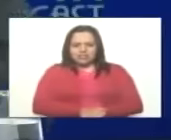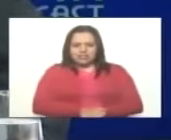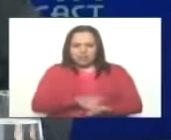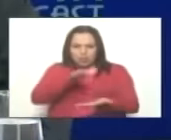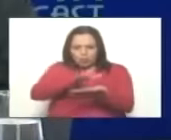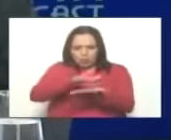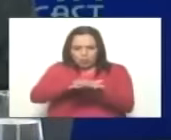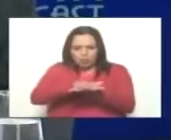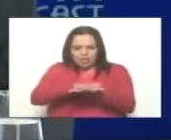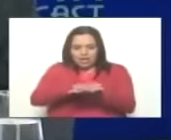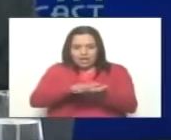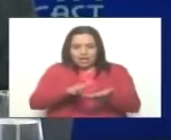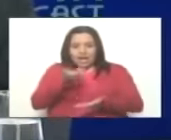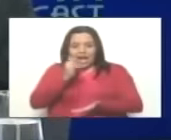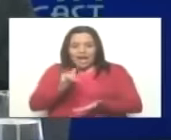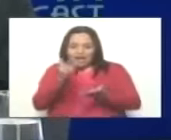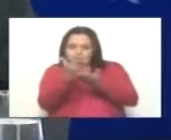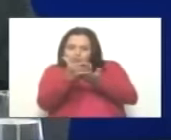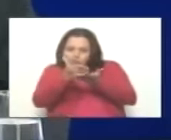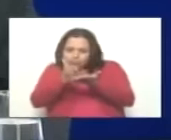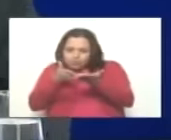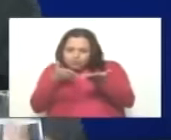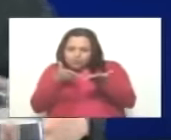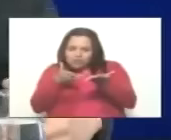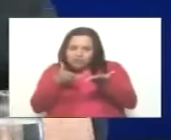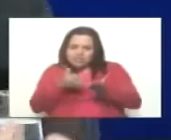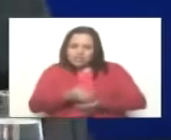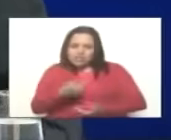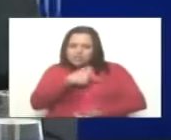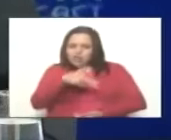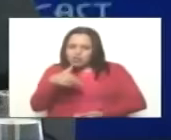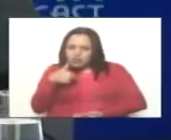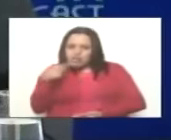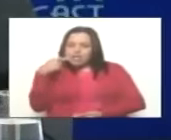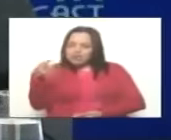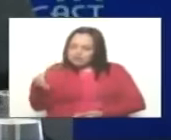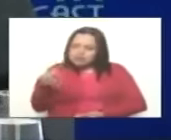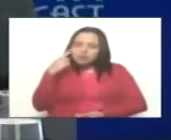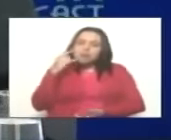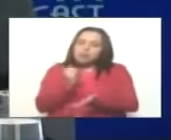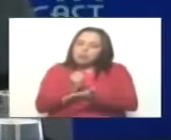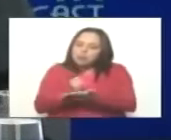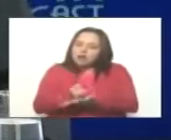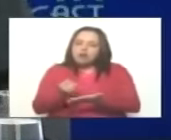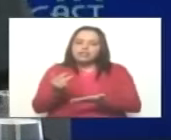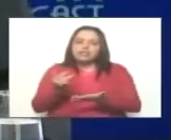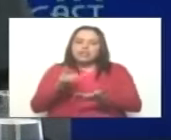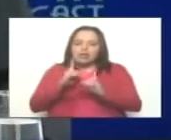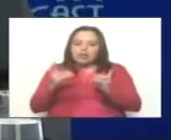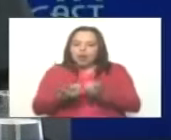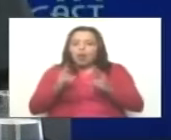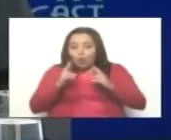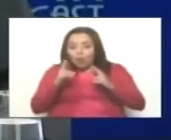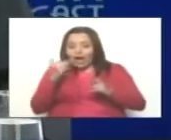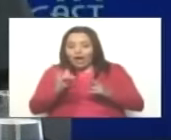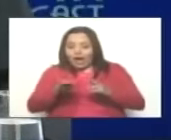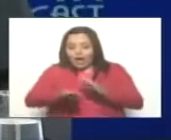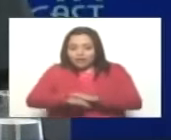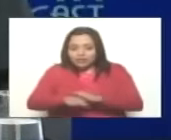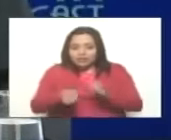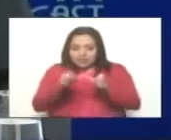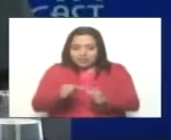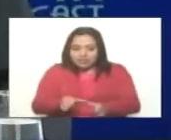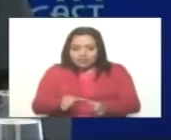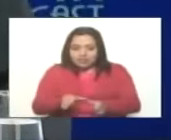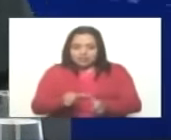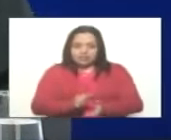plantar, había una fisura. Nosotros dijimos, vamos al apartamento, ojalá esté aún la